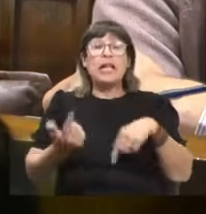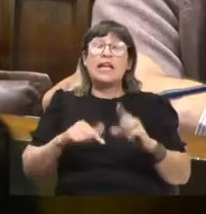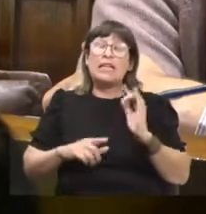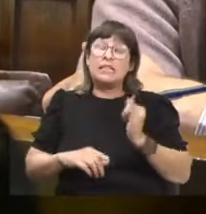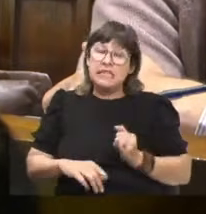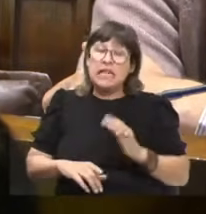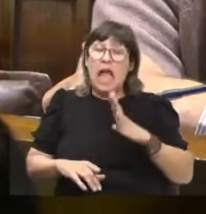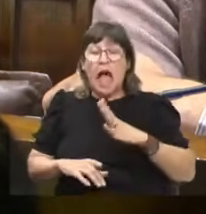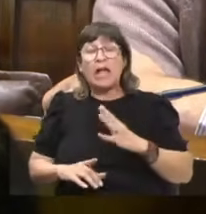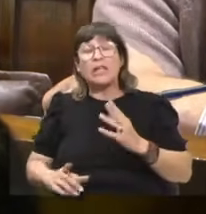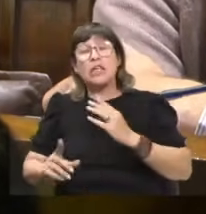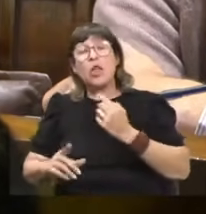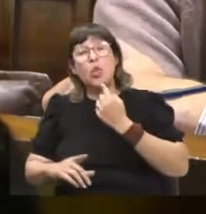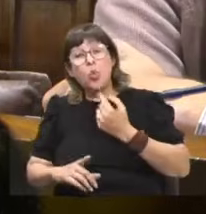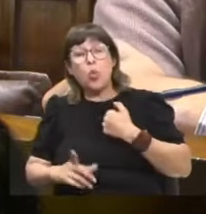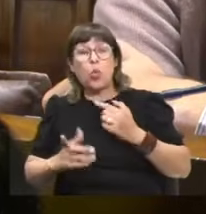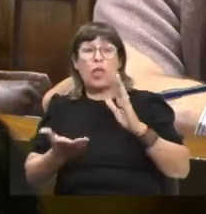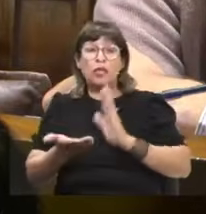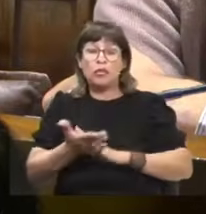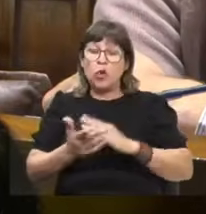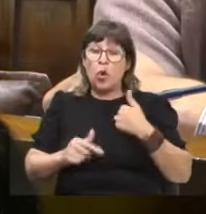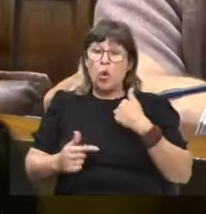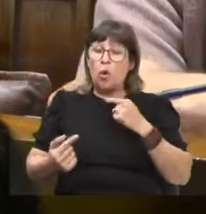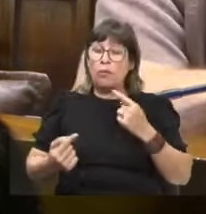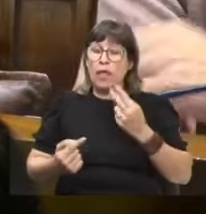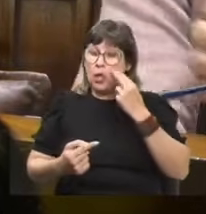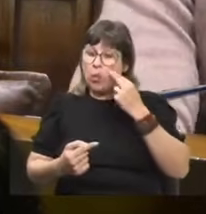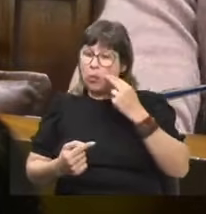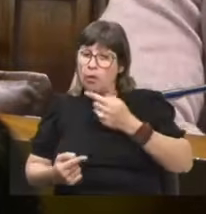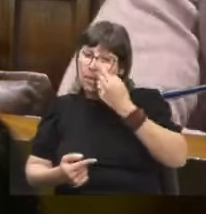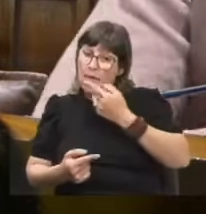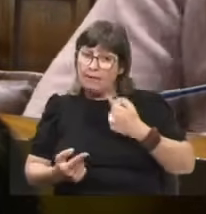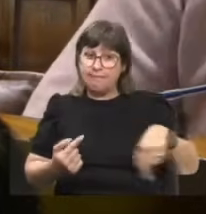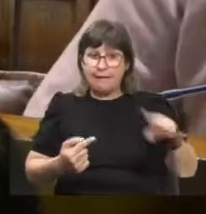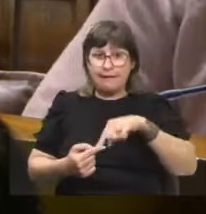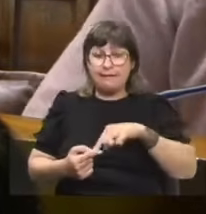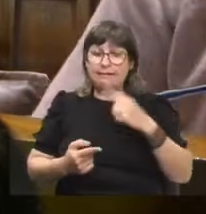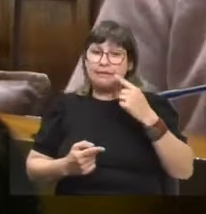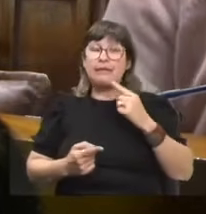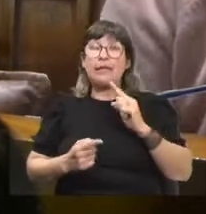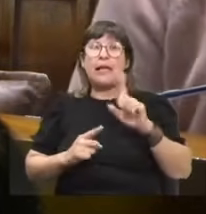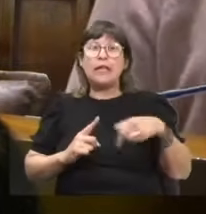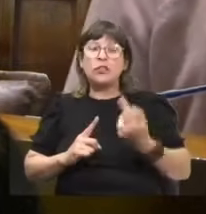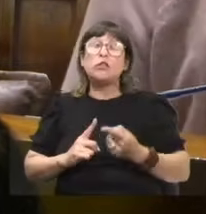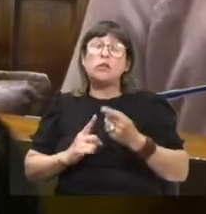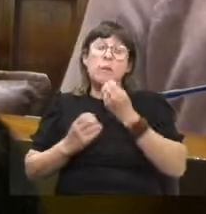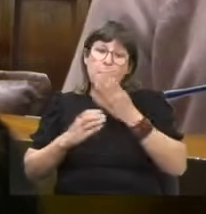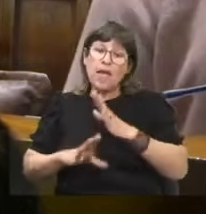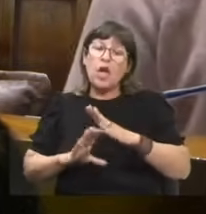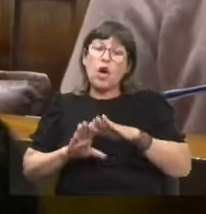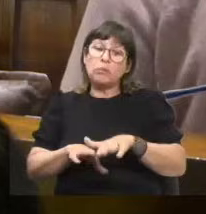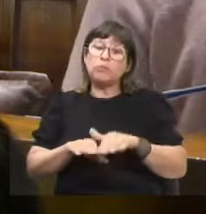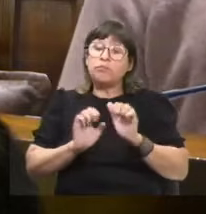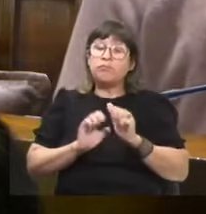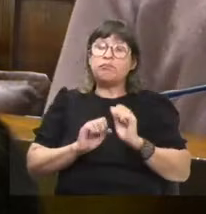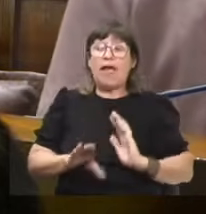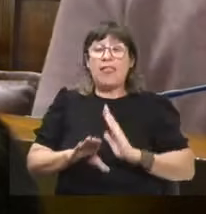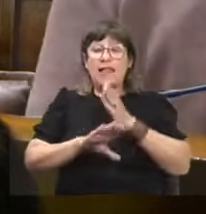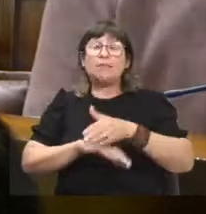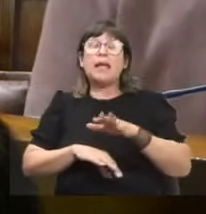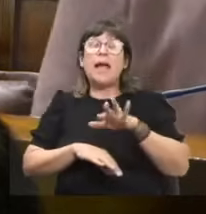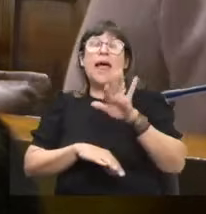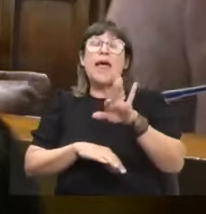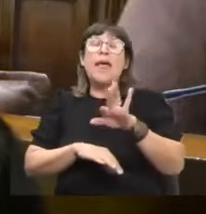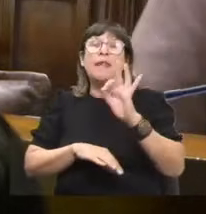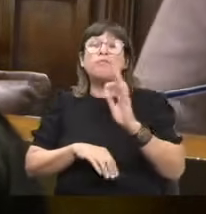acerca de la existencia de conflictos de intereses, corresponde abstenerse de participar de la toma de